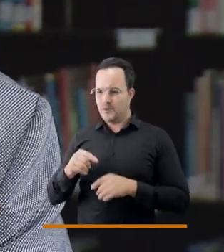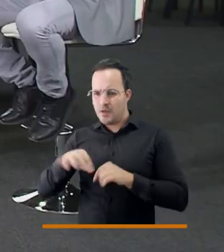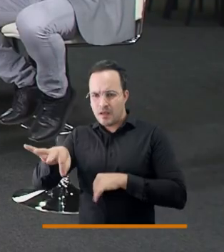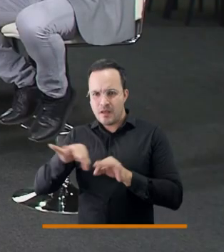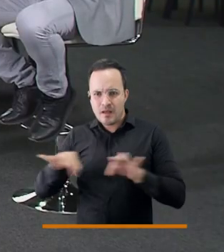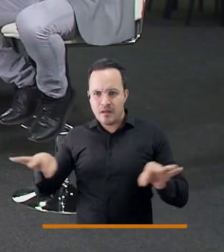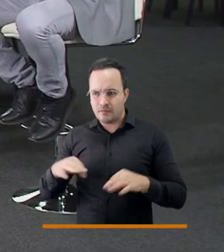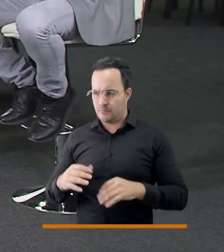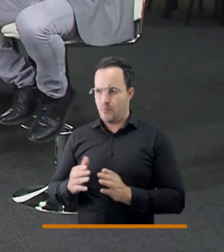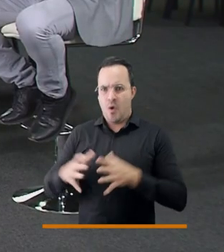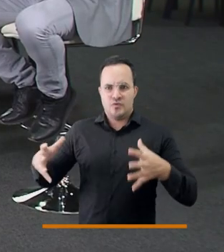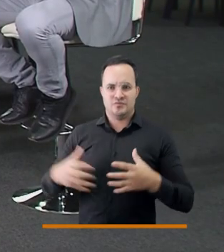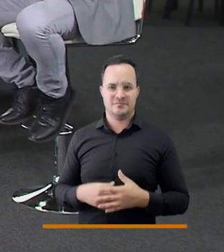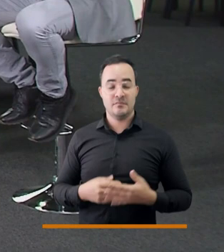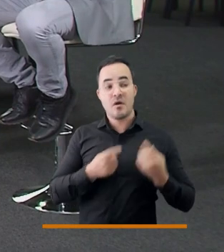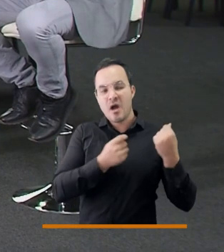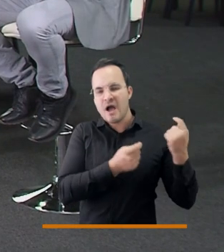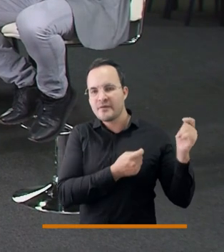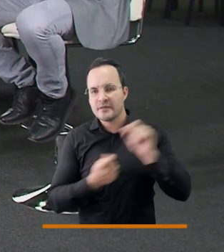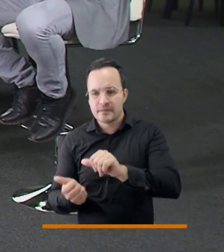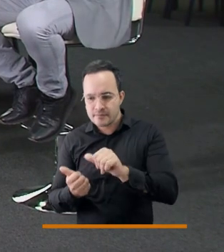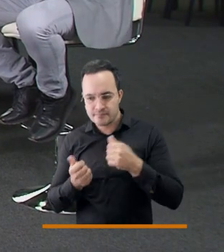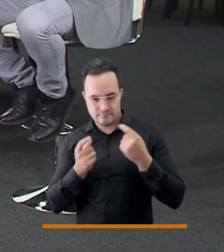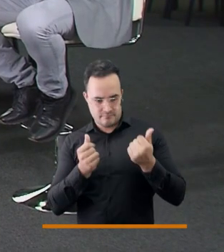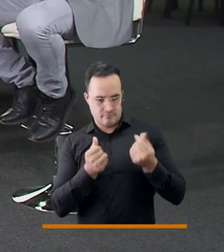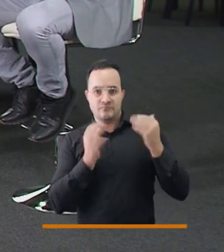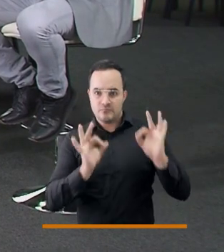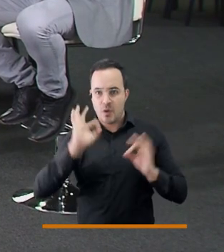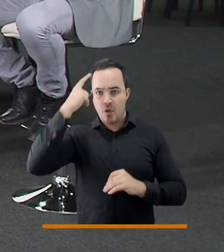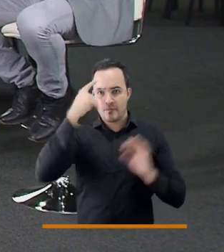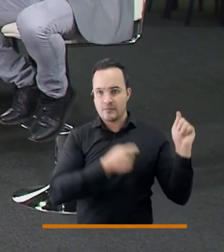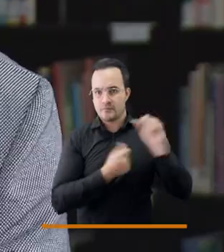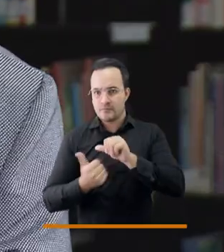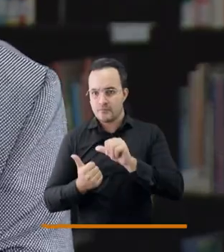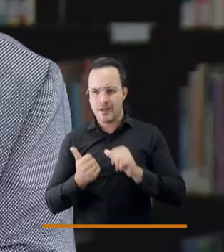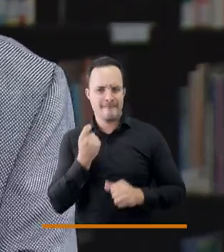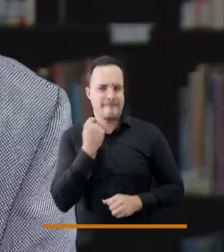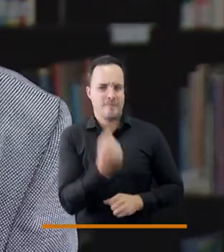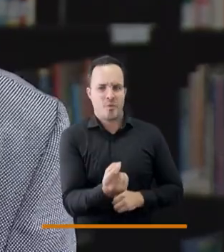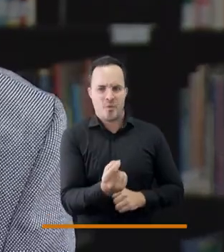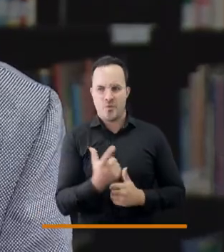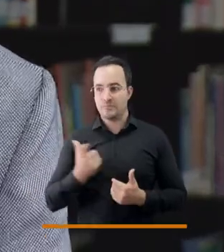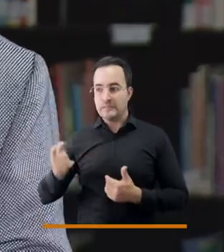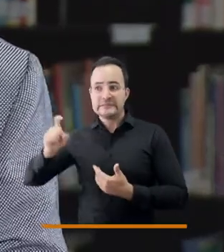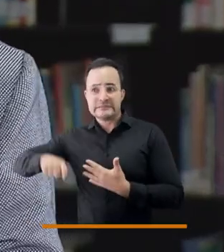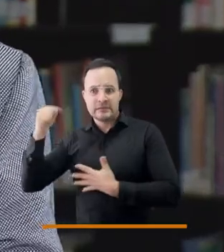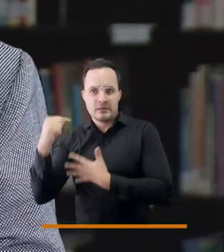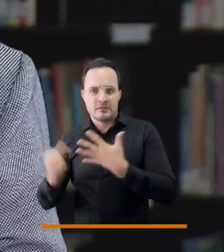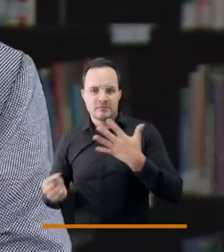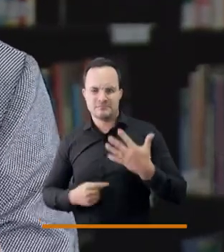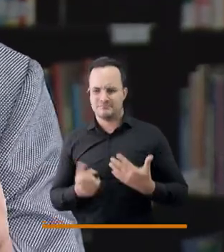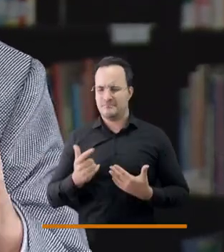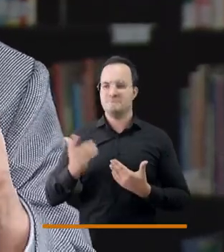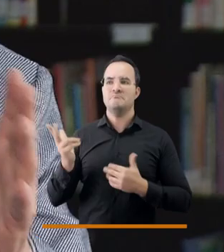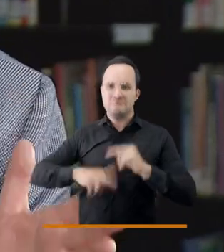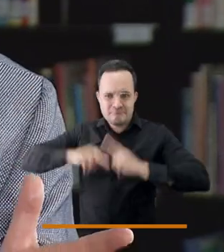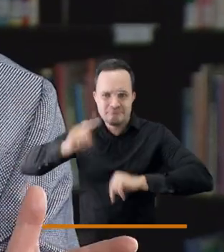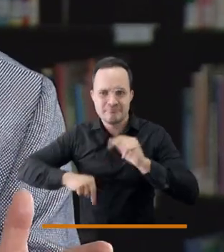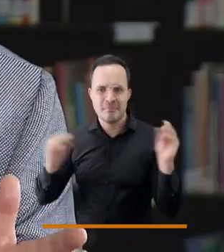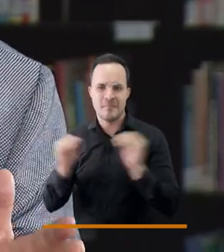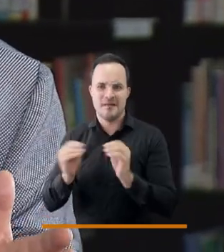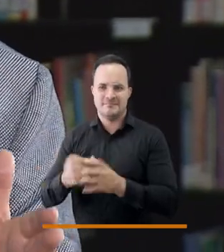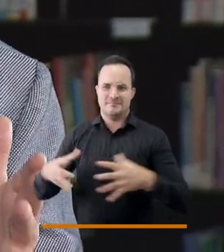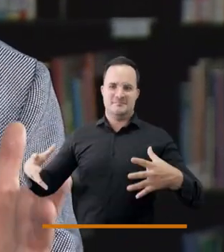gasto público ambiental es mínima frente a la gran demanda de necesidades. Entonces, estas son